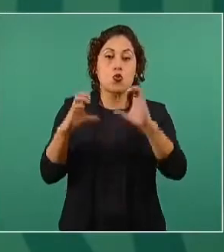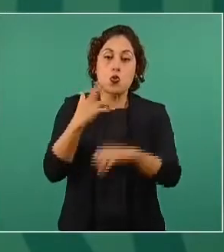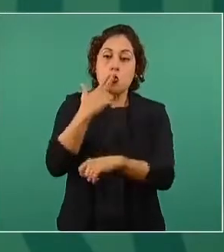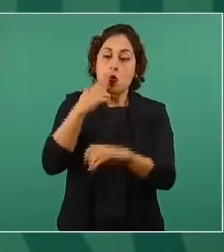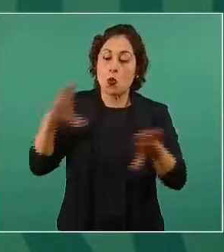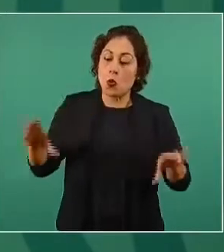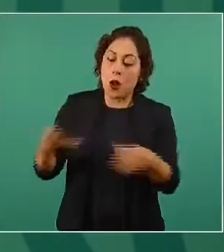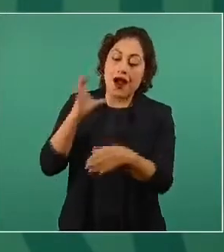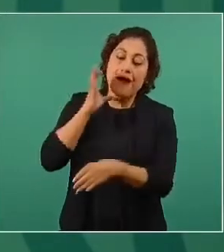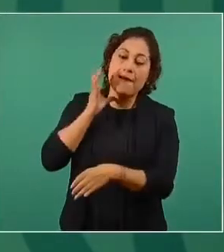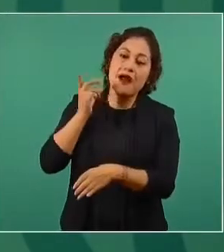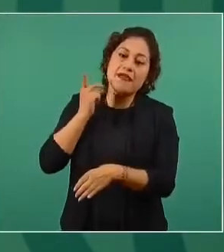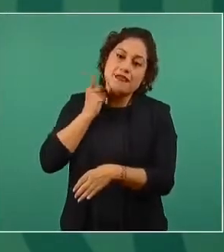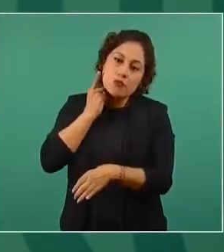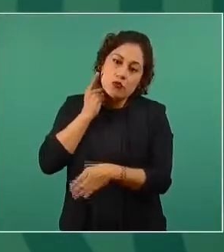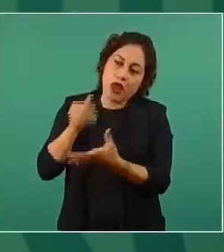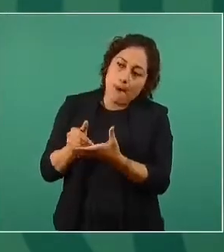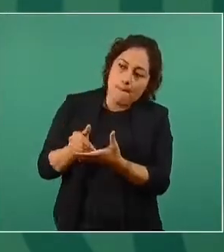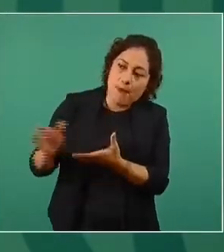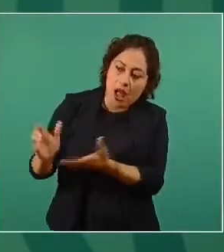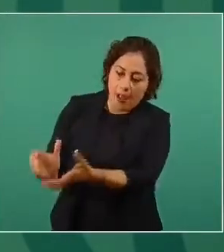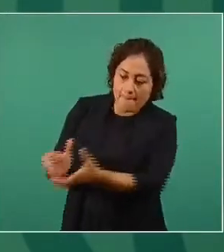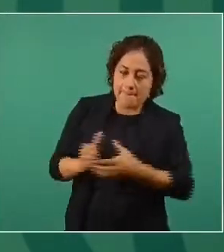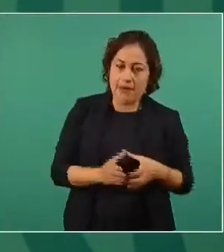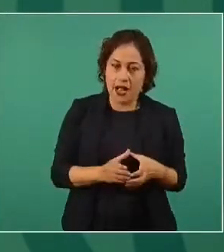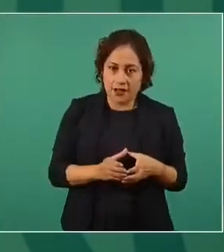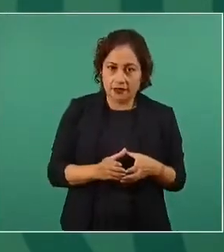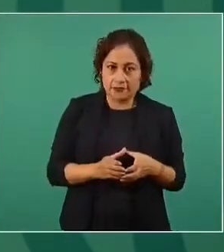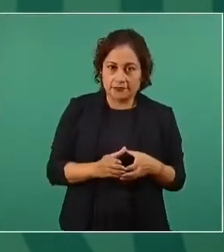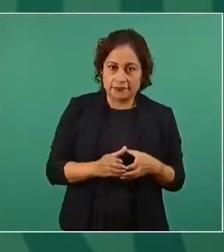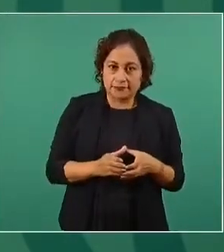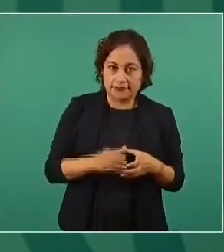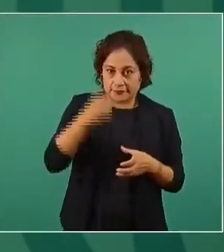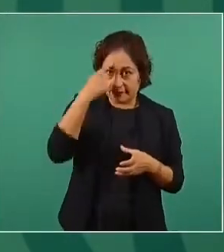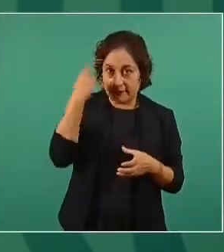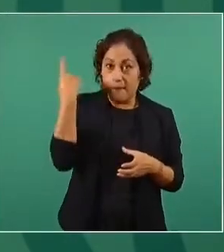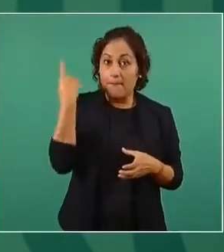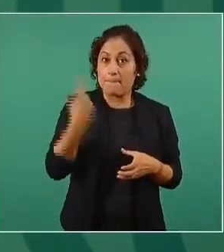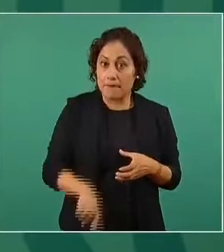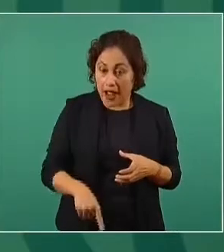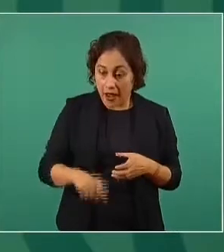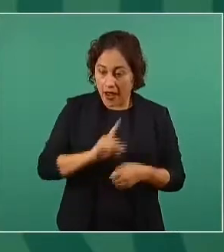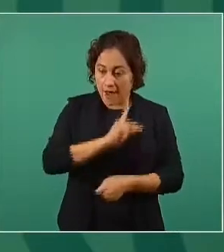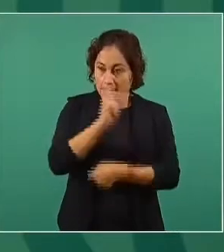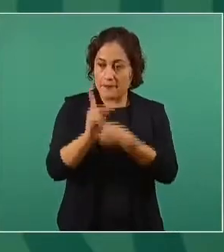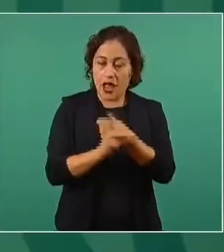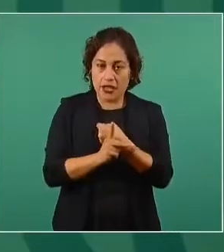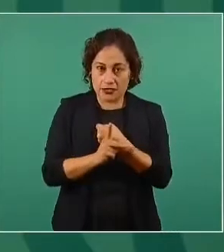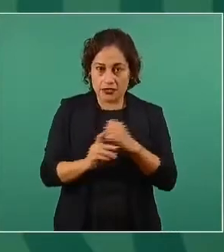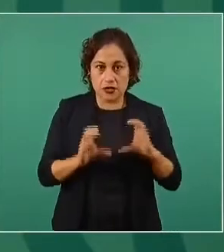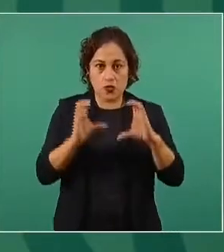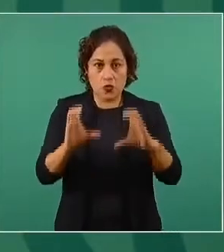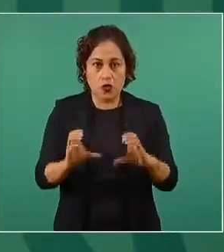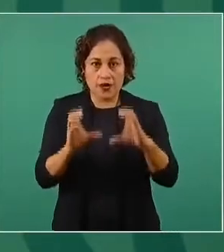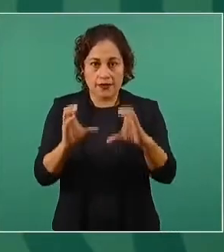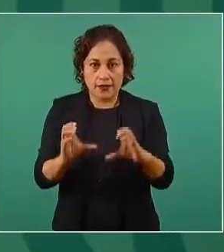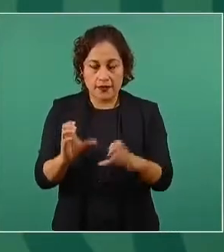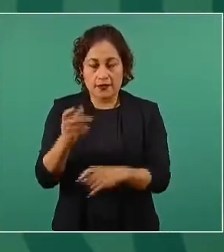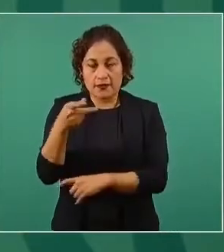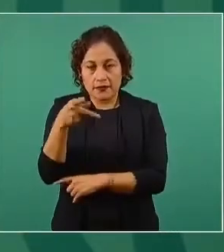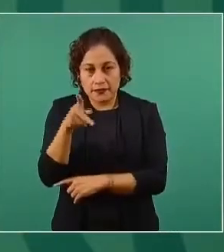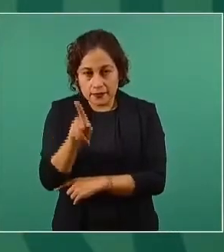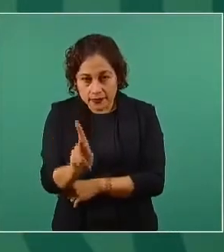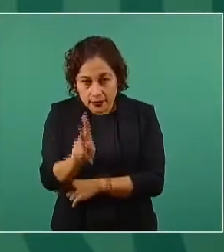Y en el fondo su propósito pues es dejar sin